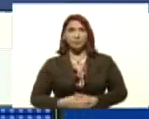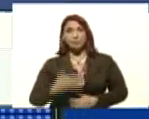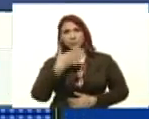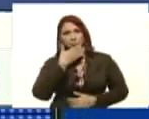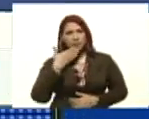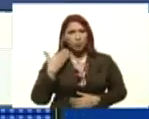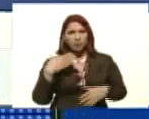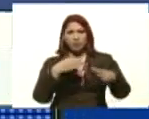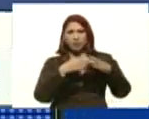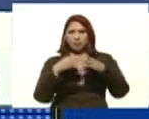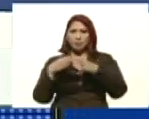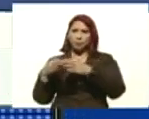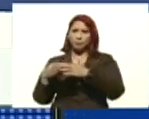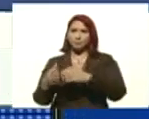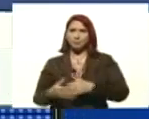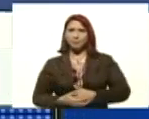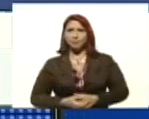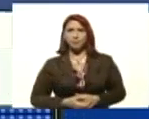mejores equipos